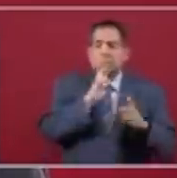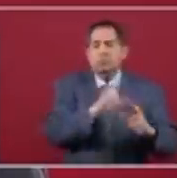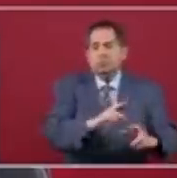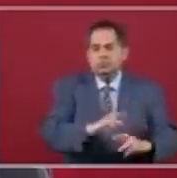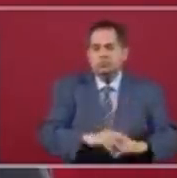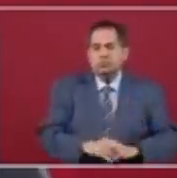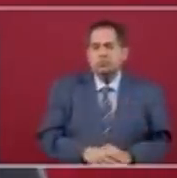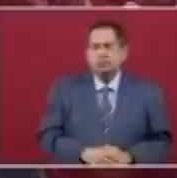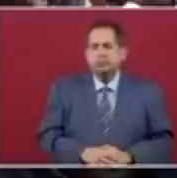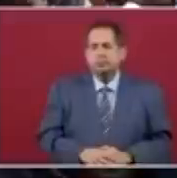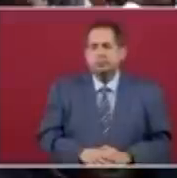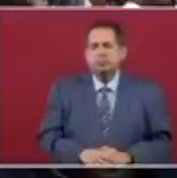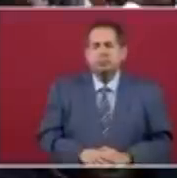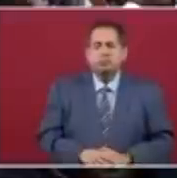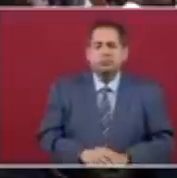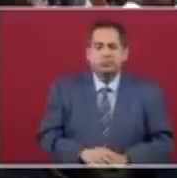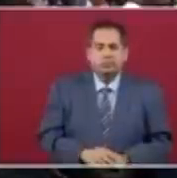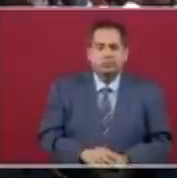respuestas.